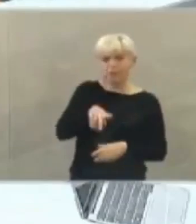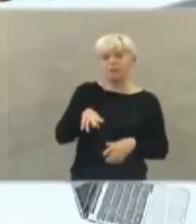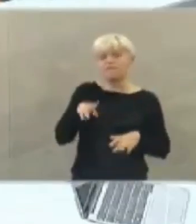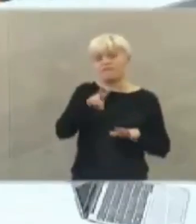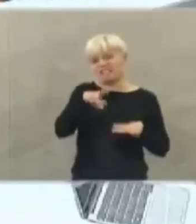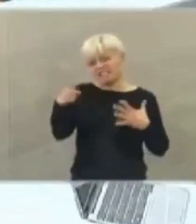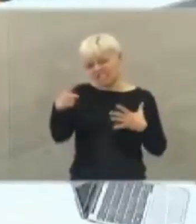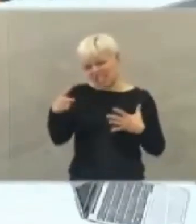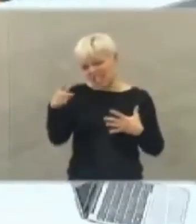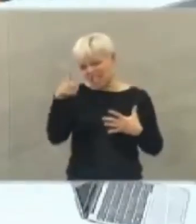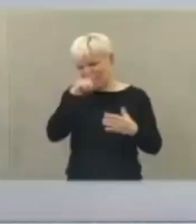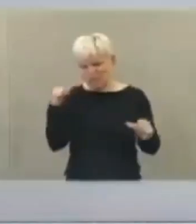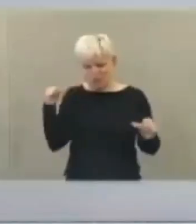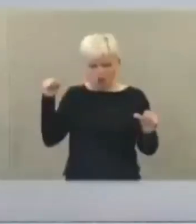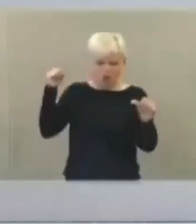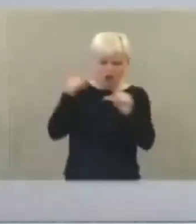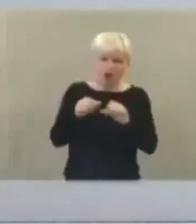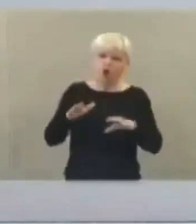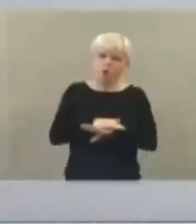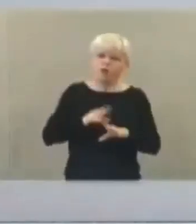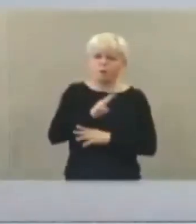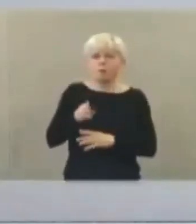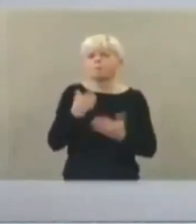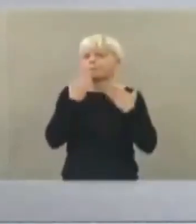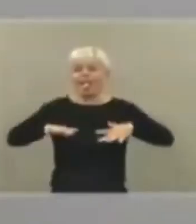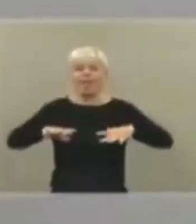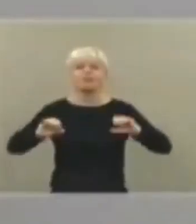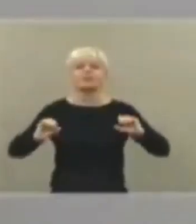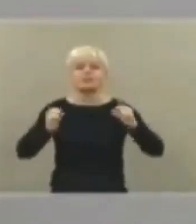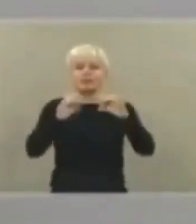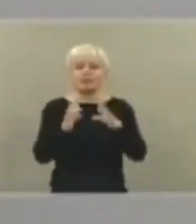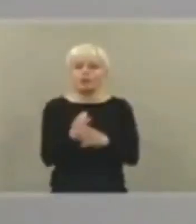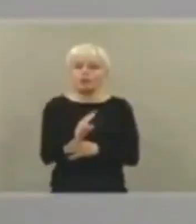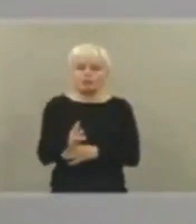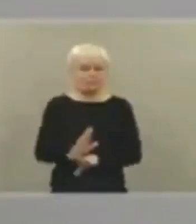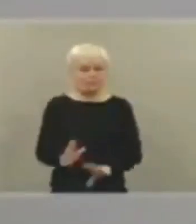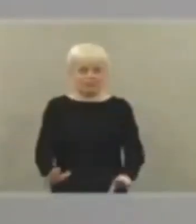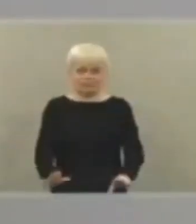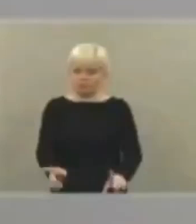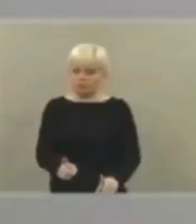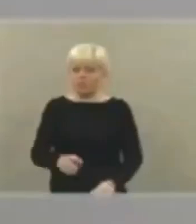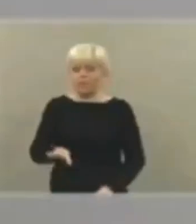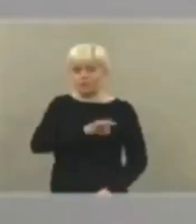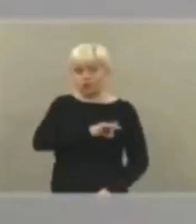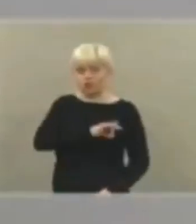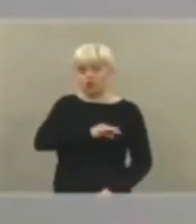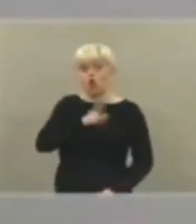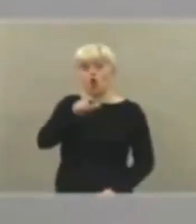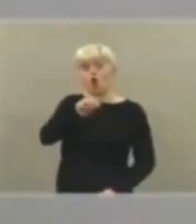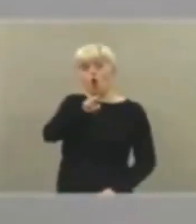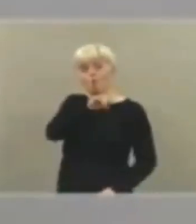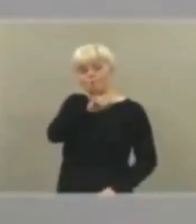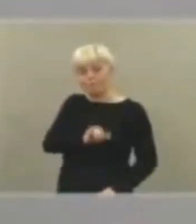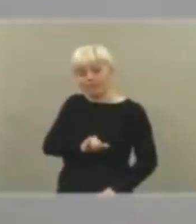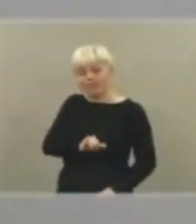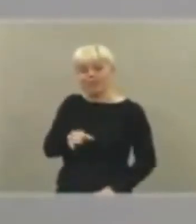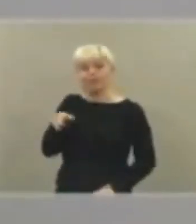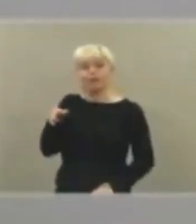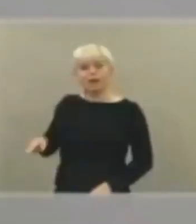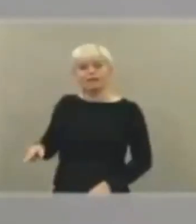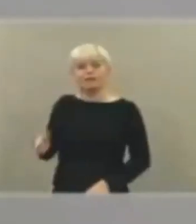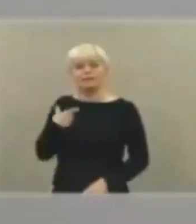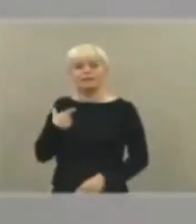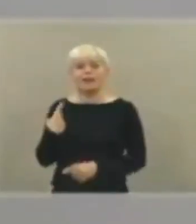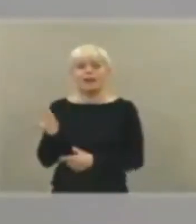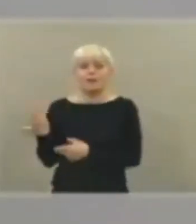años del Gobierno del Partido Popular. Muchas gracias. Gracias. Señor López, esta moción ha desenmascarado